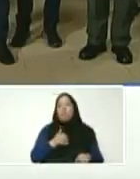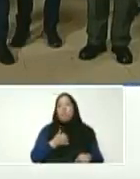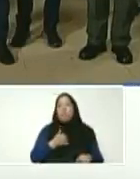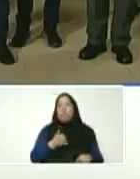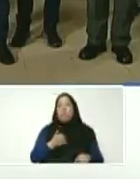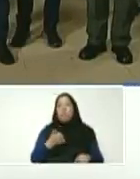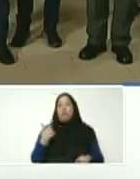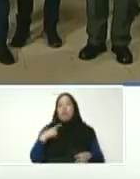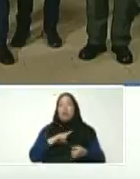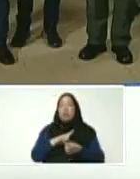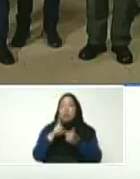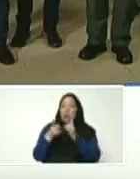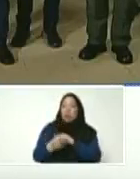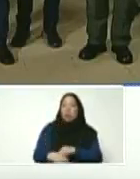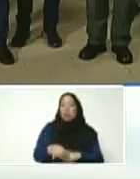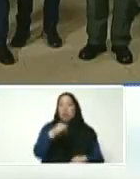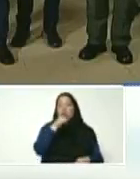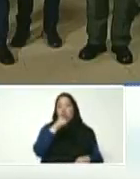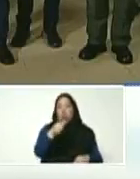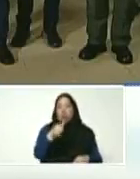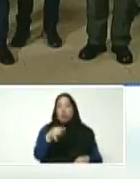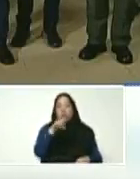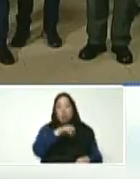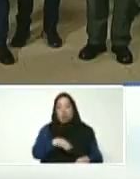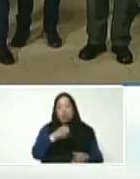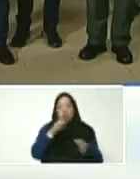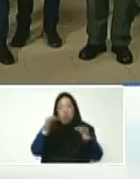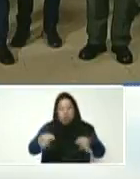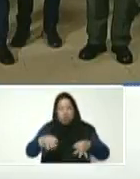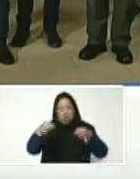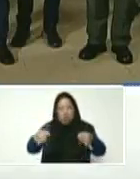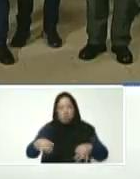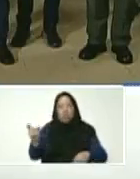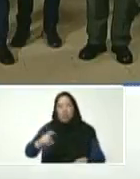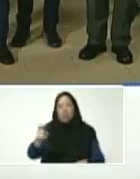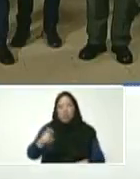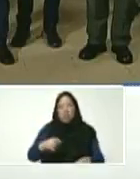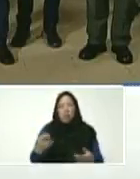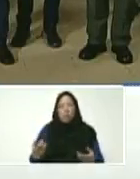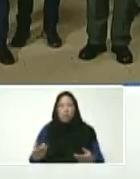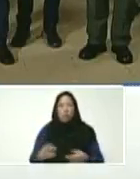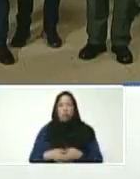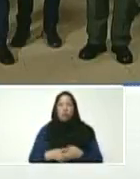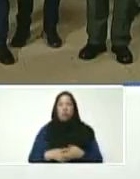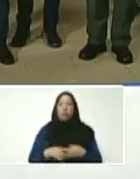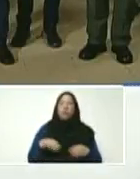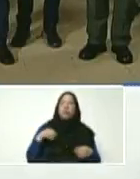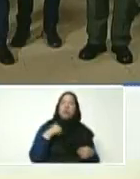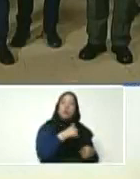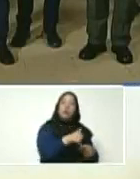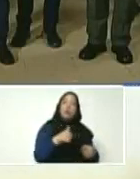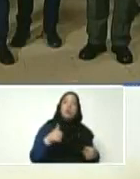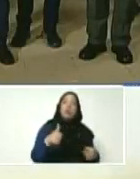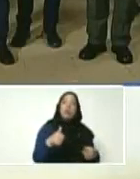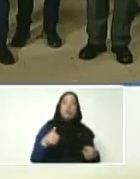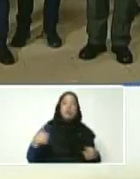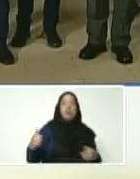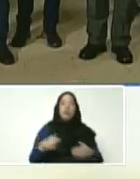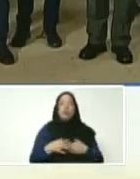renacimiento, de los cambios que siempre vamos a necesitar. Cada espacio debe brillar.